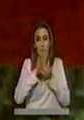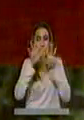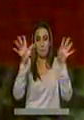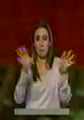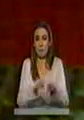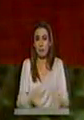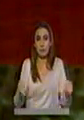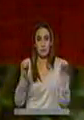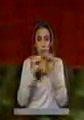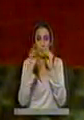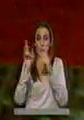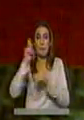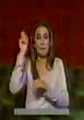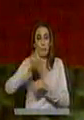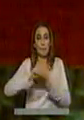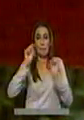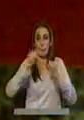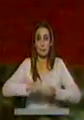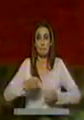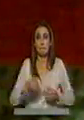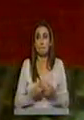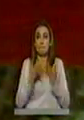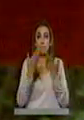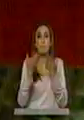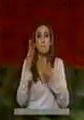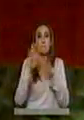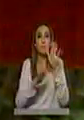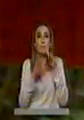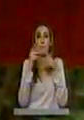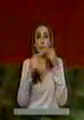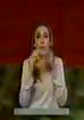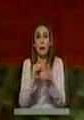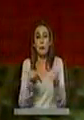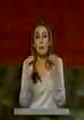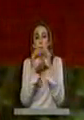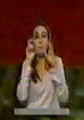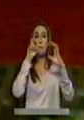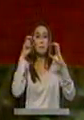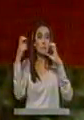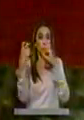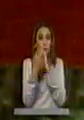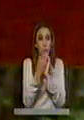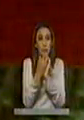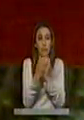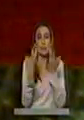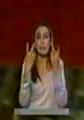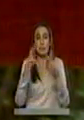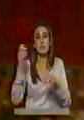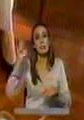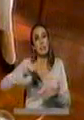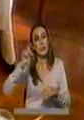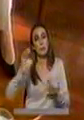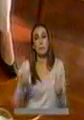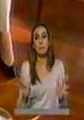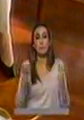grande, para poder incrementar también, porque necesitamos, claro, más turistas, necesitamos mejor conectividad, necesitamos más vuelos